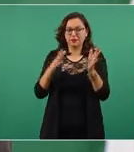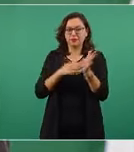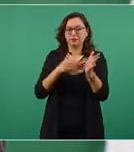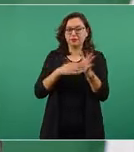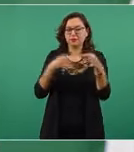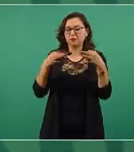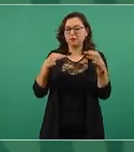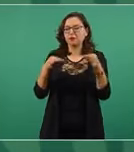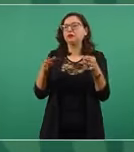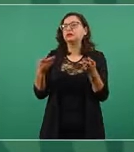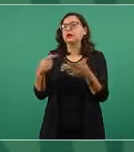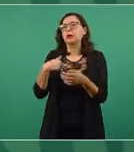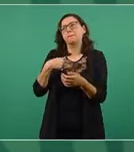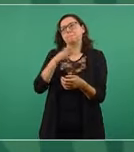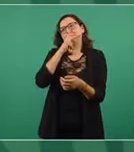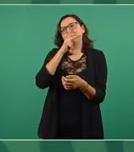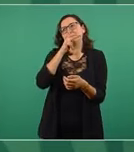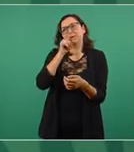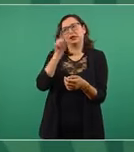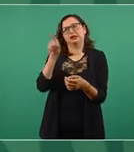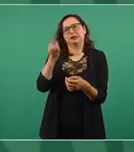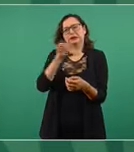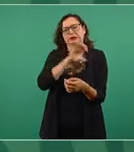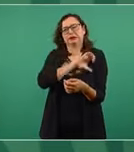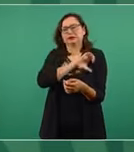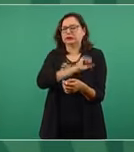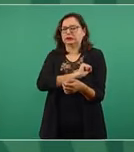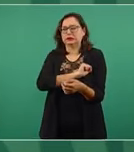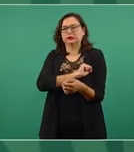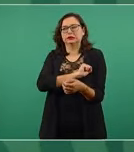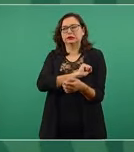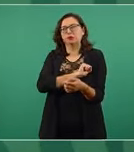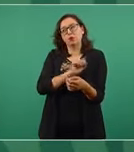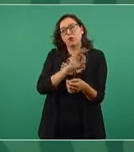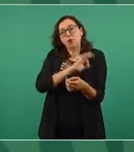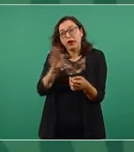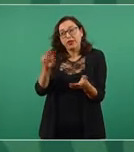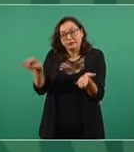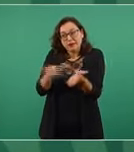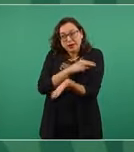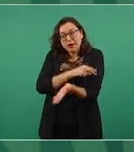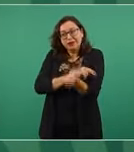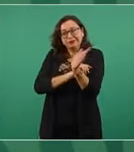simpatiza mucho con usted. ¿Le puede poner un autógrafo? ¿Sí?